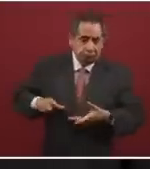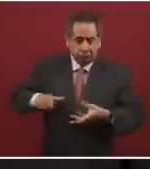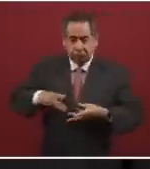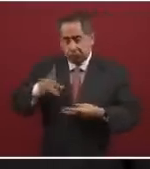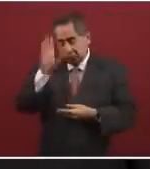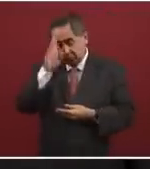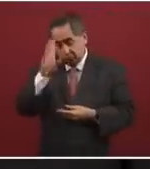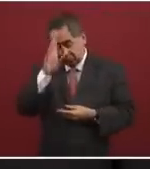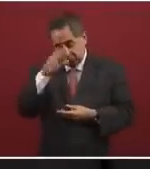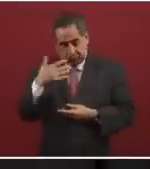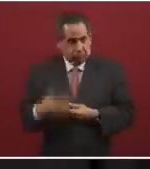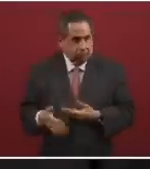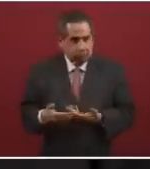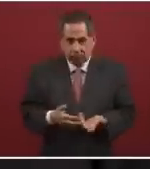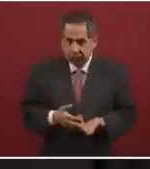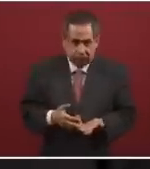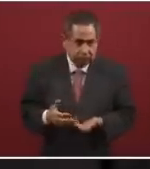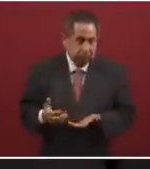un gobierno